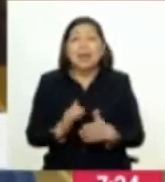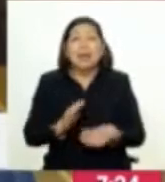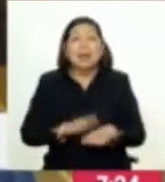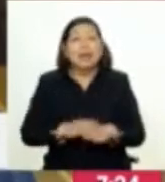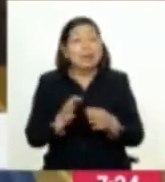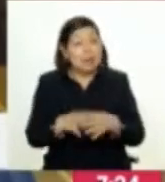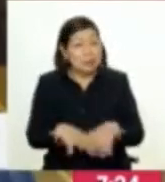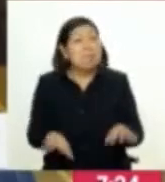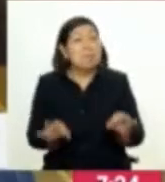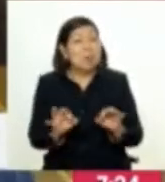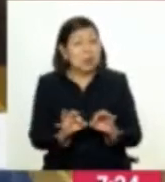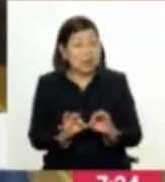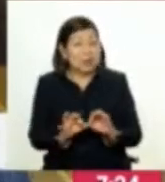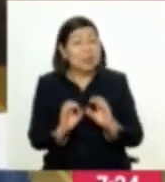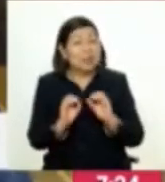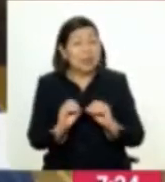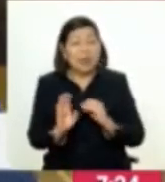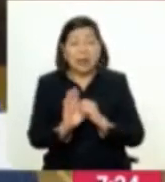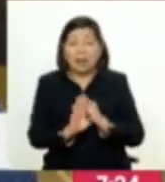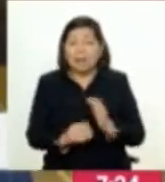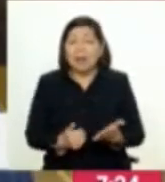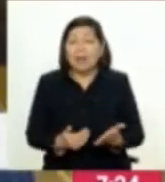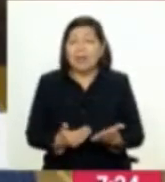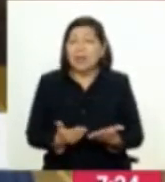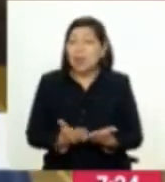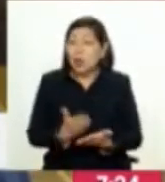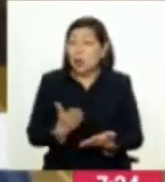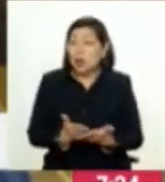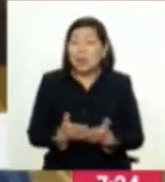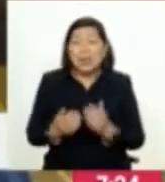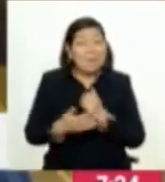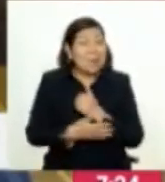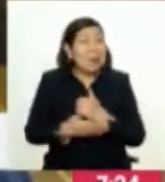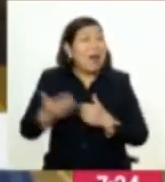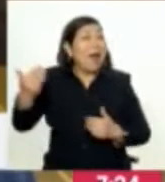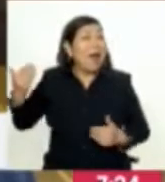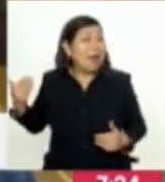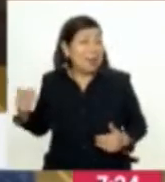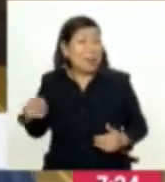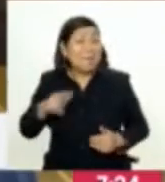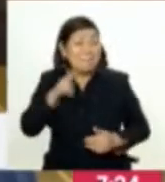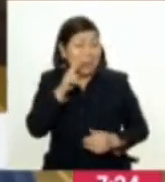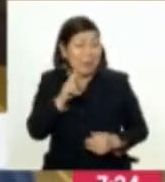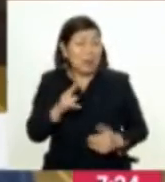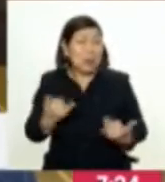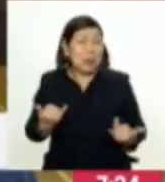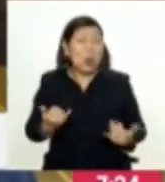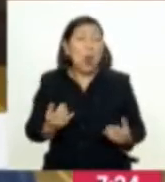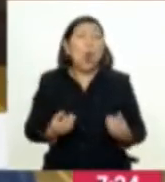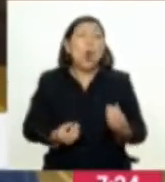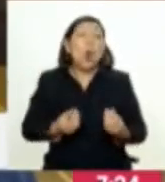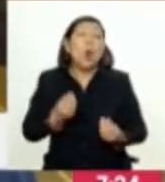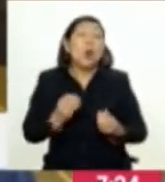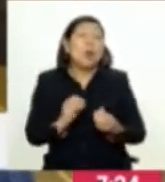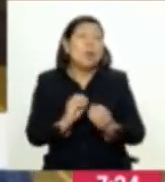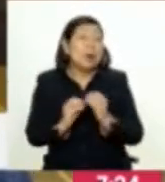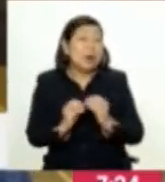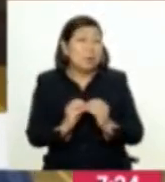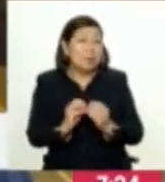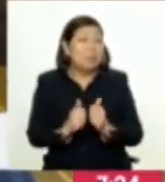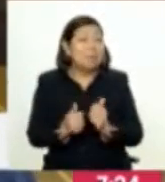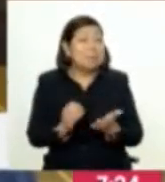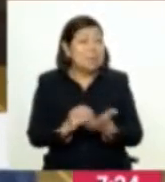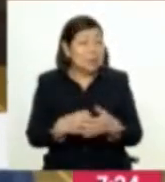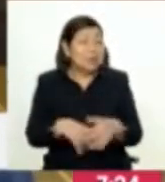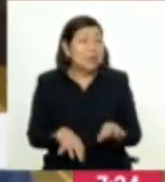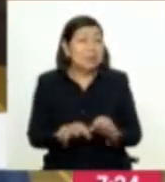a la importancia que era enfrentar las condiciones de pobreza que tenía el país. Y eso se tradujo en modificaciones muy